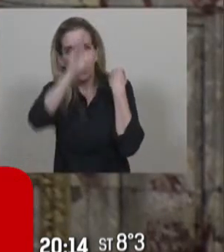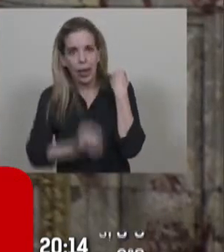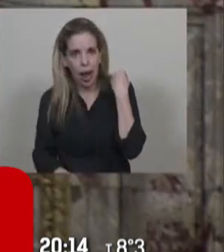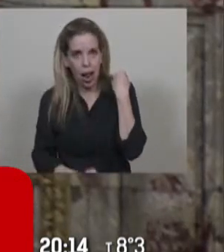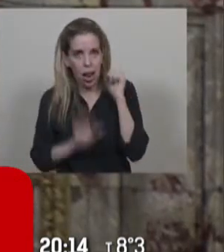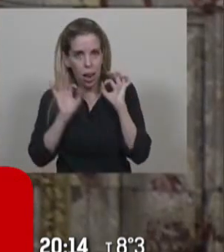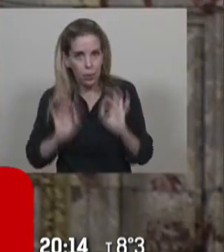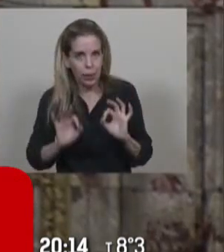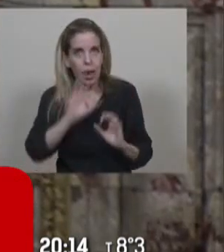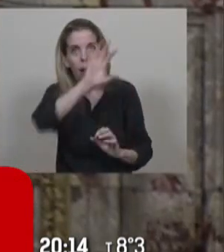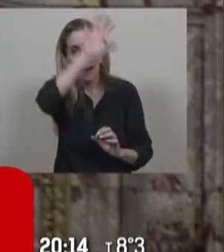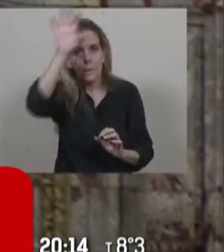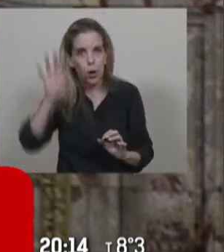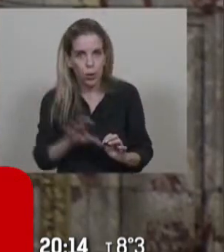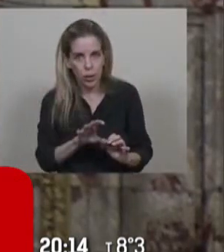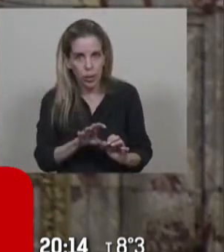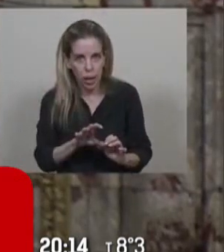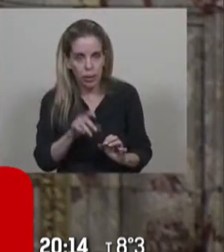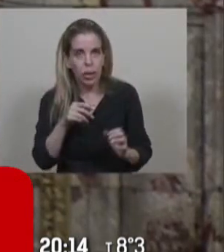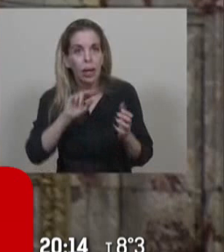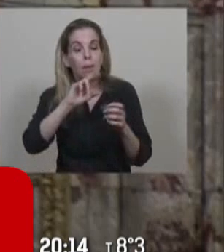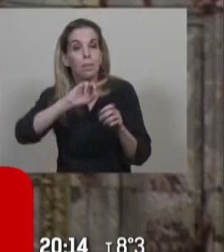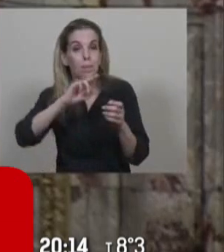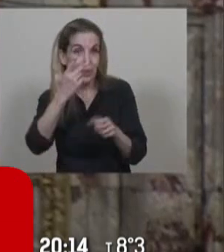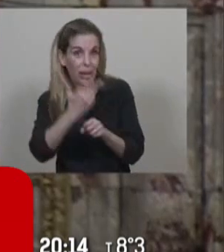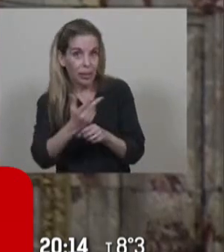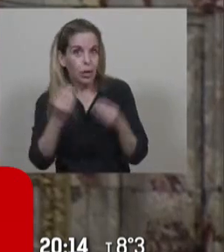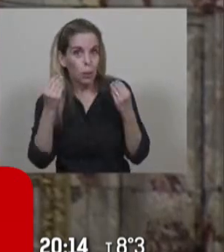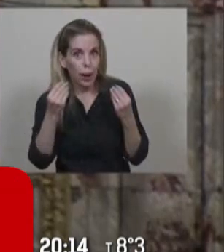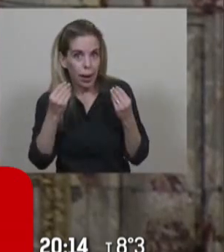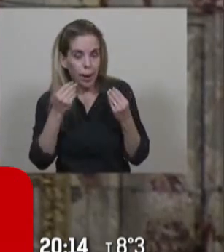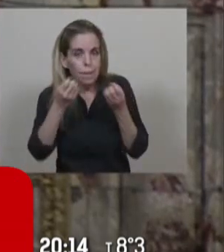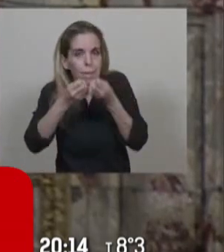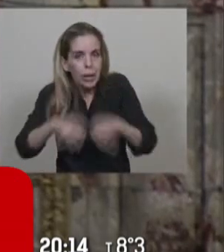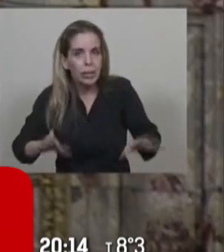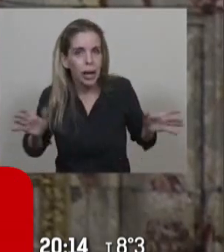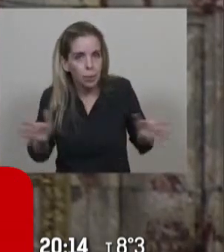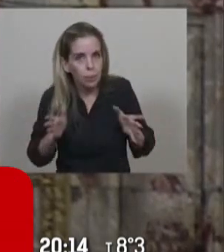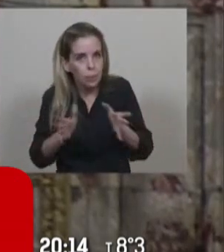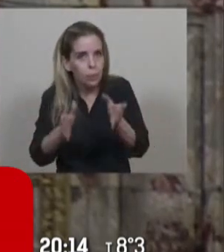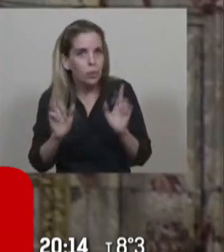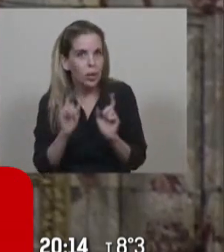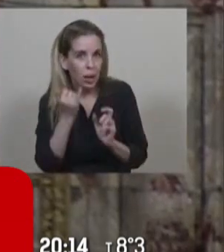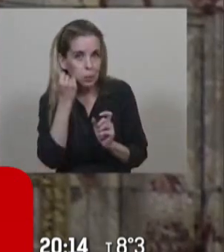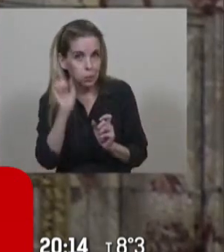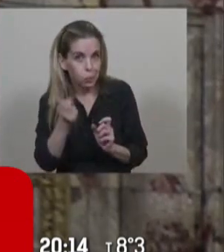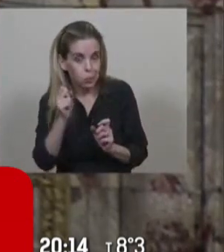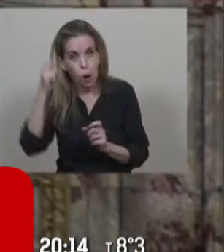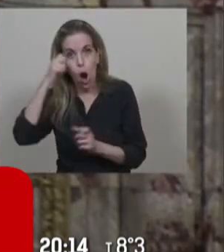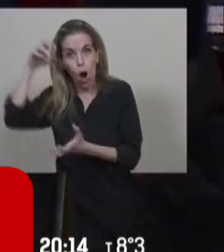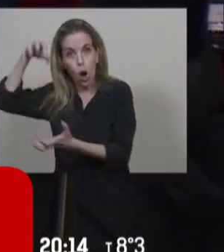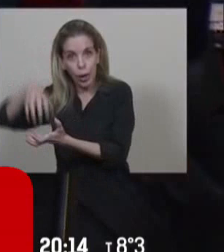país. Intentamos así poner en marcha una iniciativa que ya tuvo trámite parlamentario en el